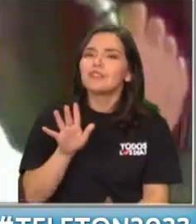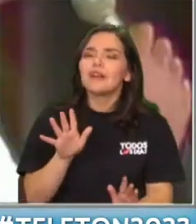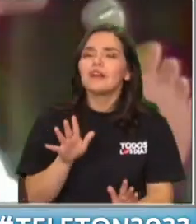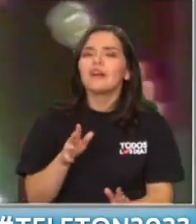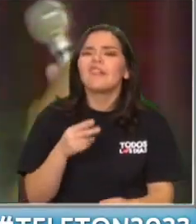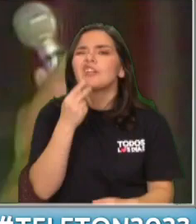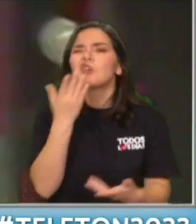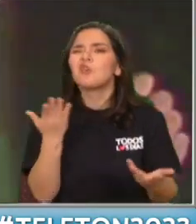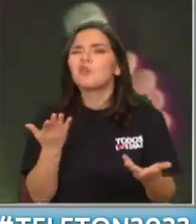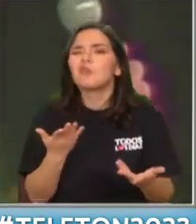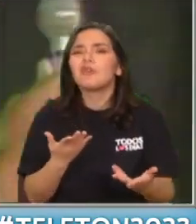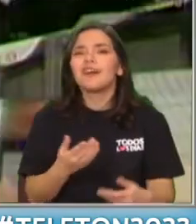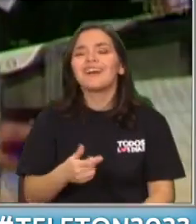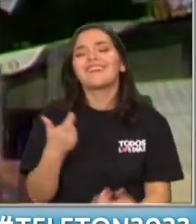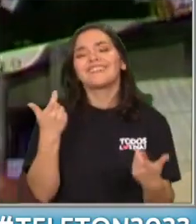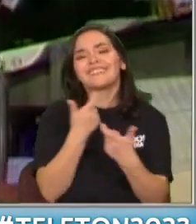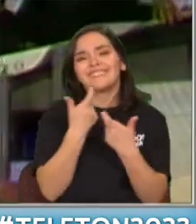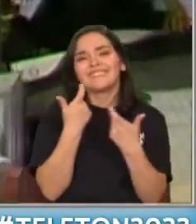ver,